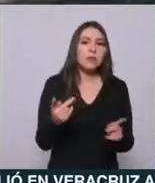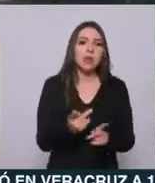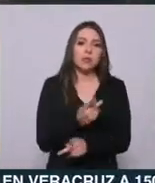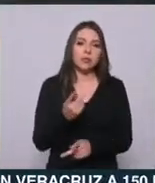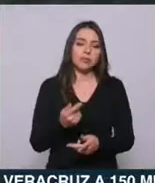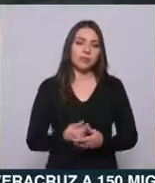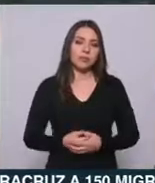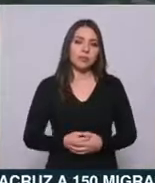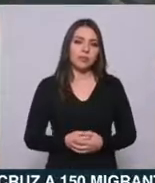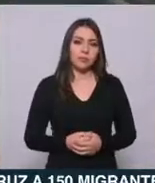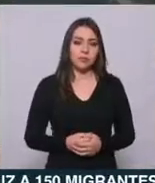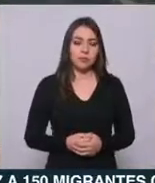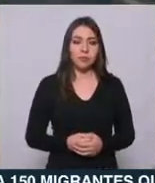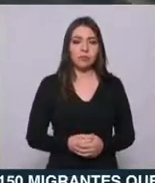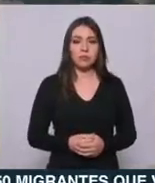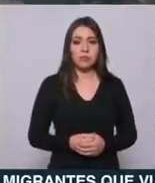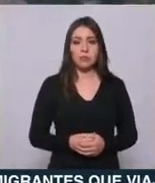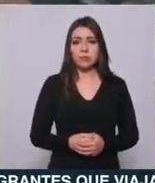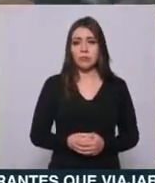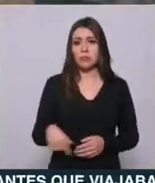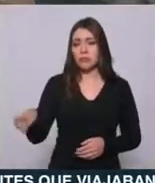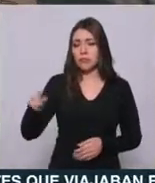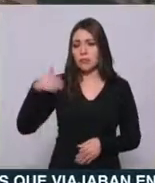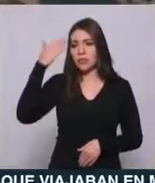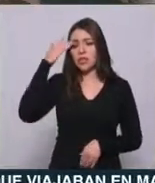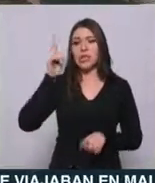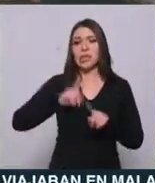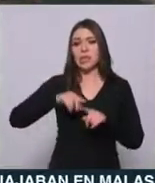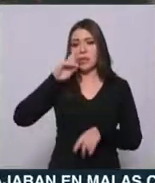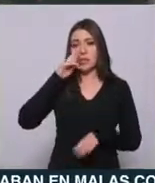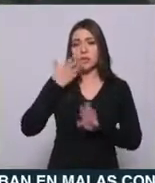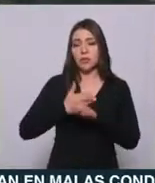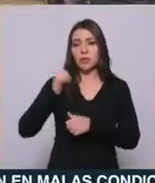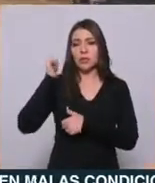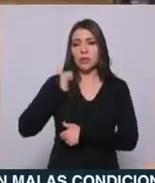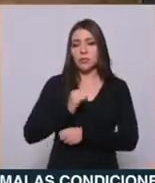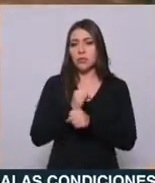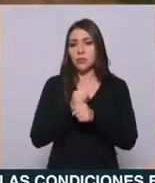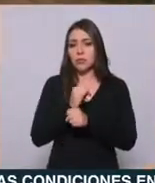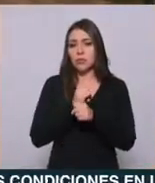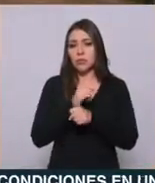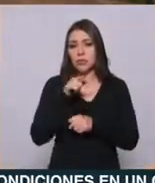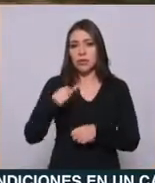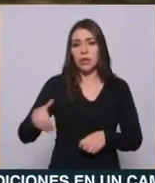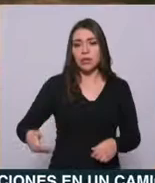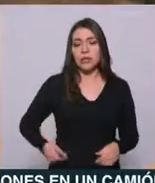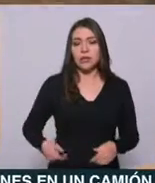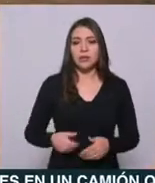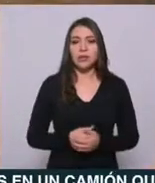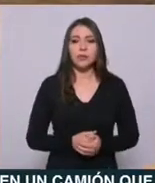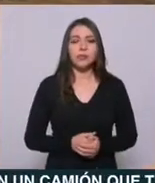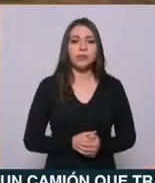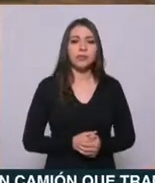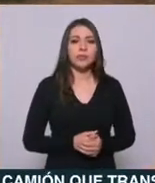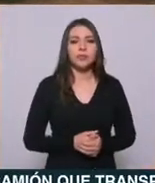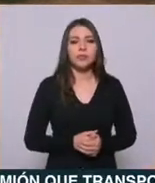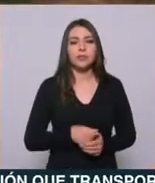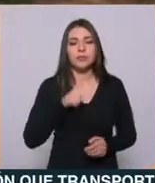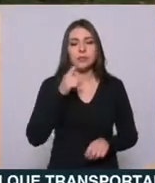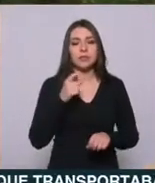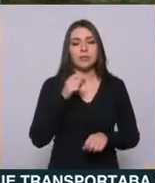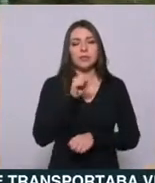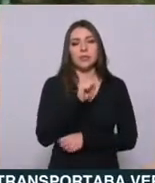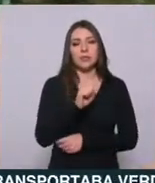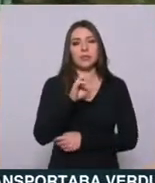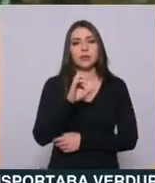¿se sabe quién estará a cargo del peritaje de este lamentable accidente? Pues es la Secretaría de Comunicaciones y Transportes,